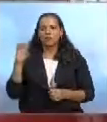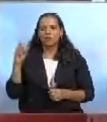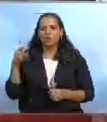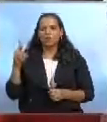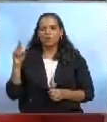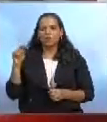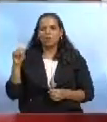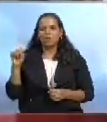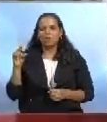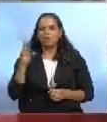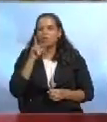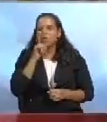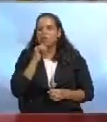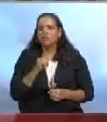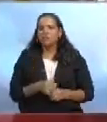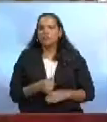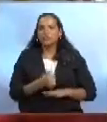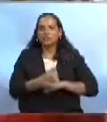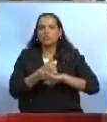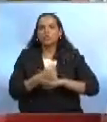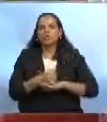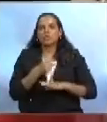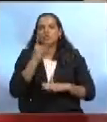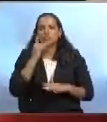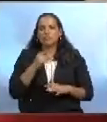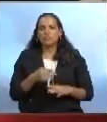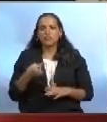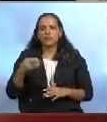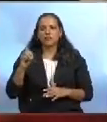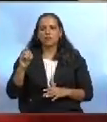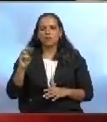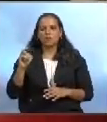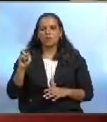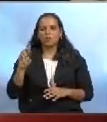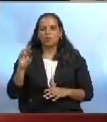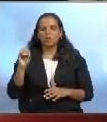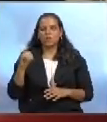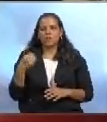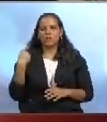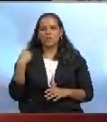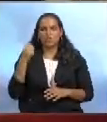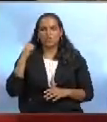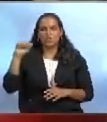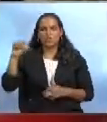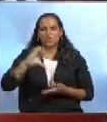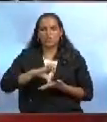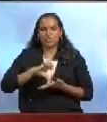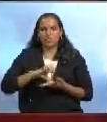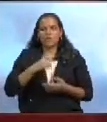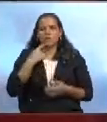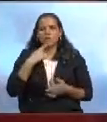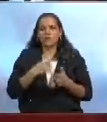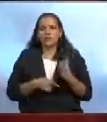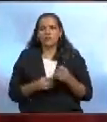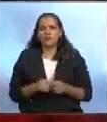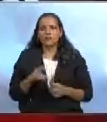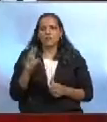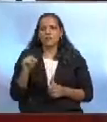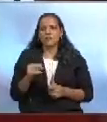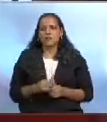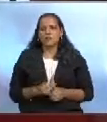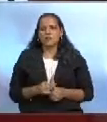Aguayo, gerente general de Expoferia, dijo que Homero C. no ha perdido sus derechos como ciudadano. Por lo tanto, no